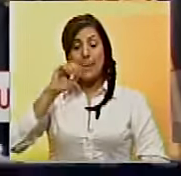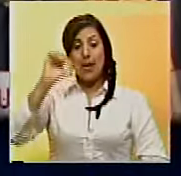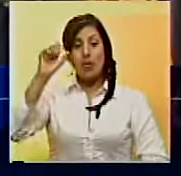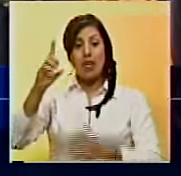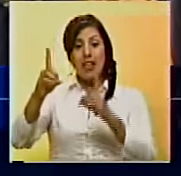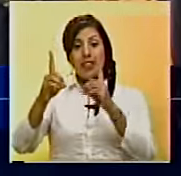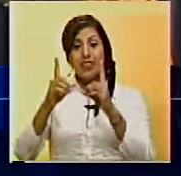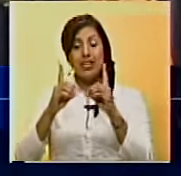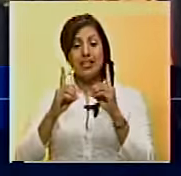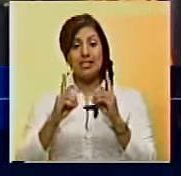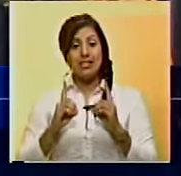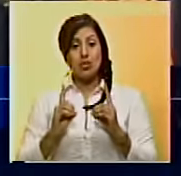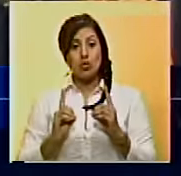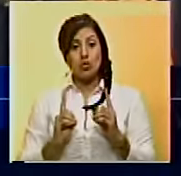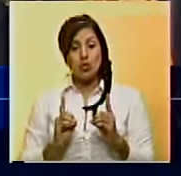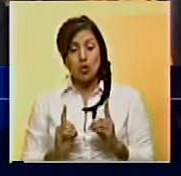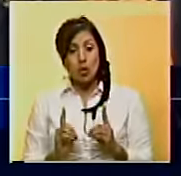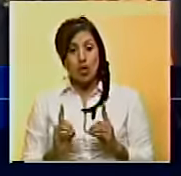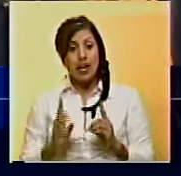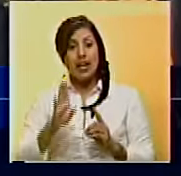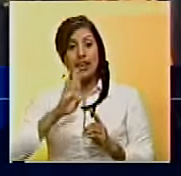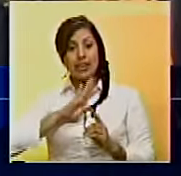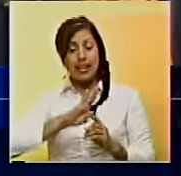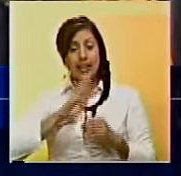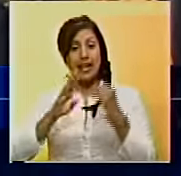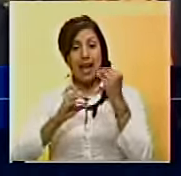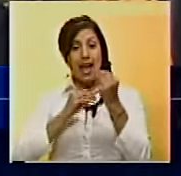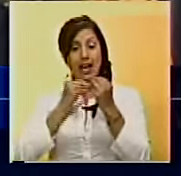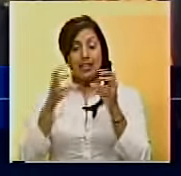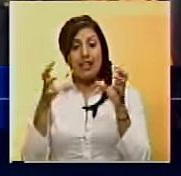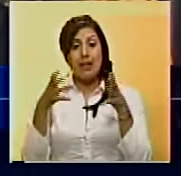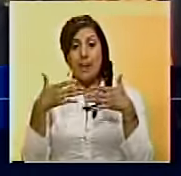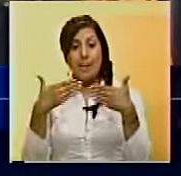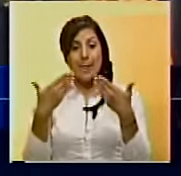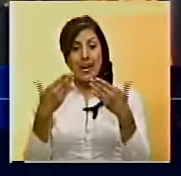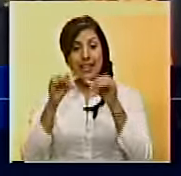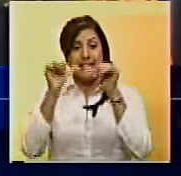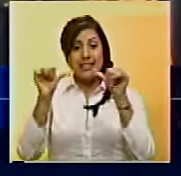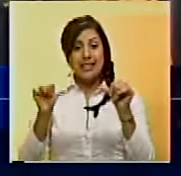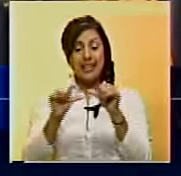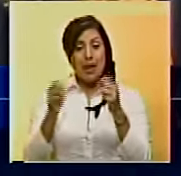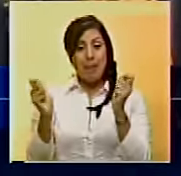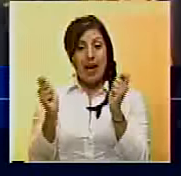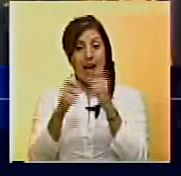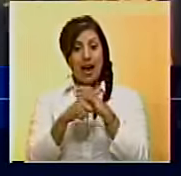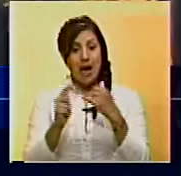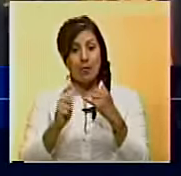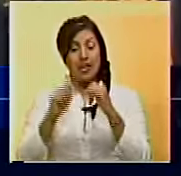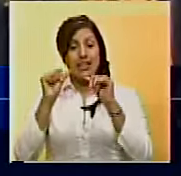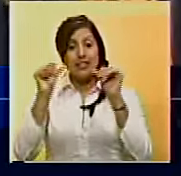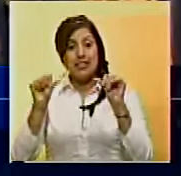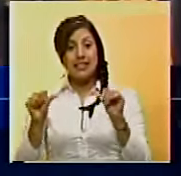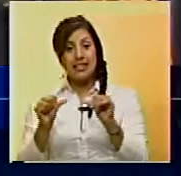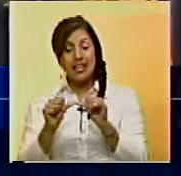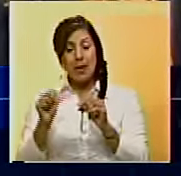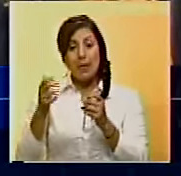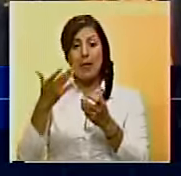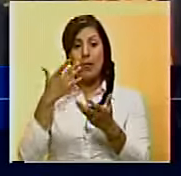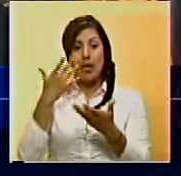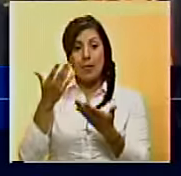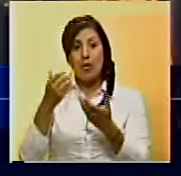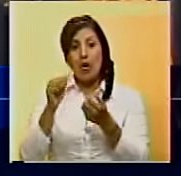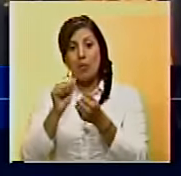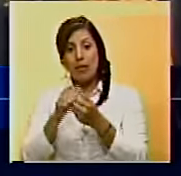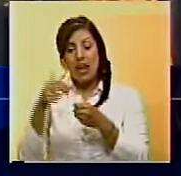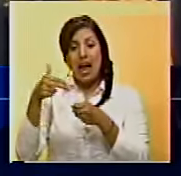las decisiones que hay que tomar en materia de sistemas de cambio, en materia de hidrocarburos